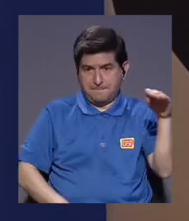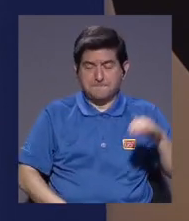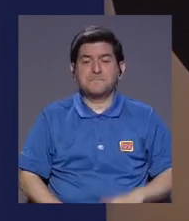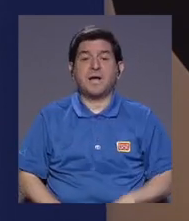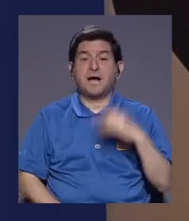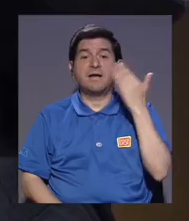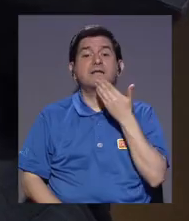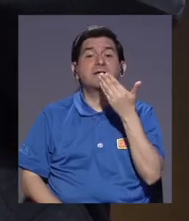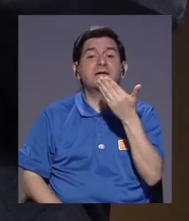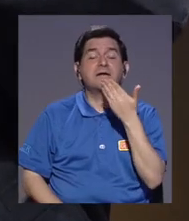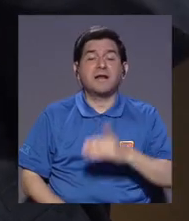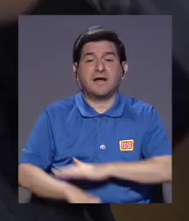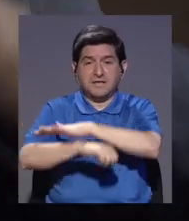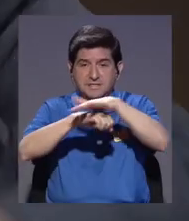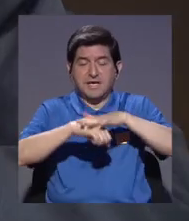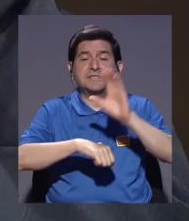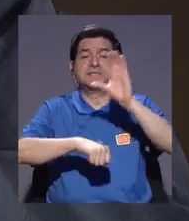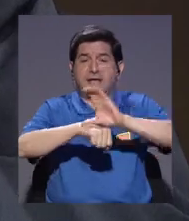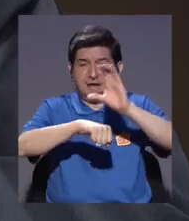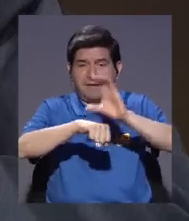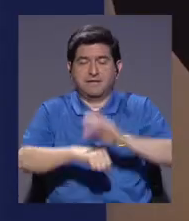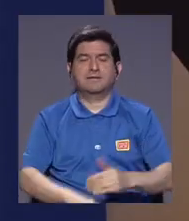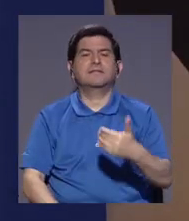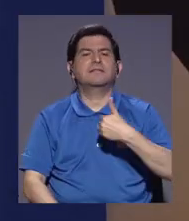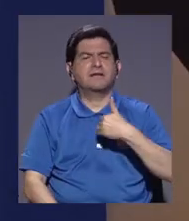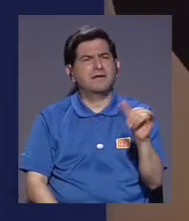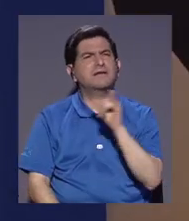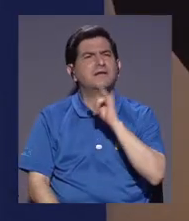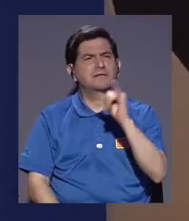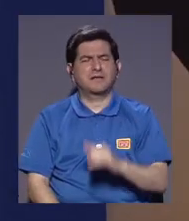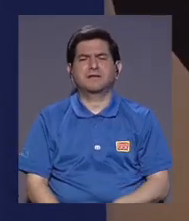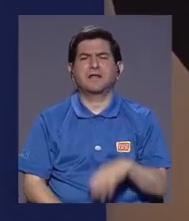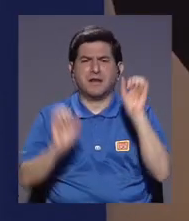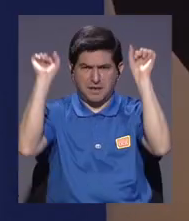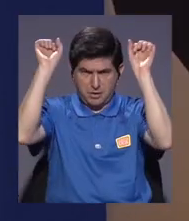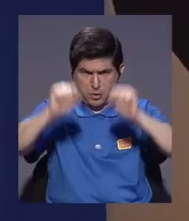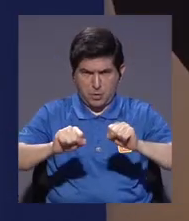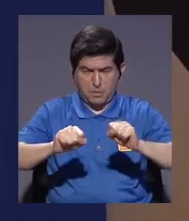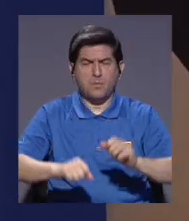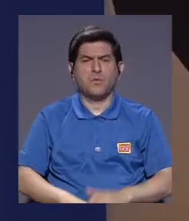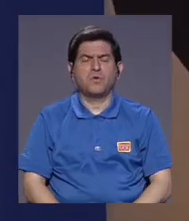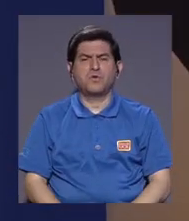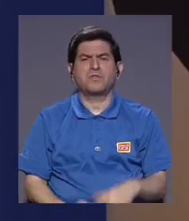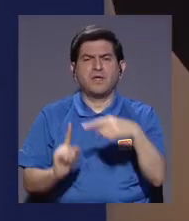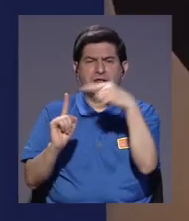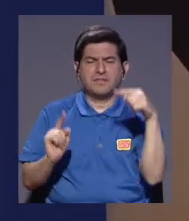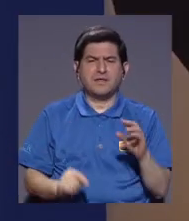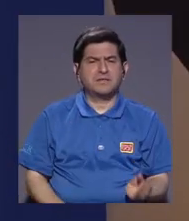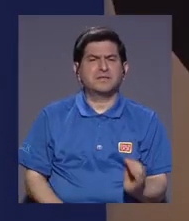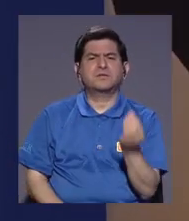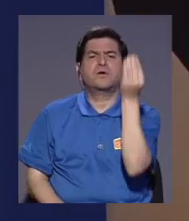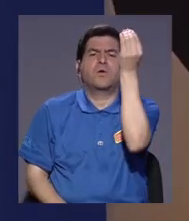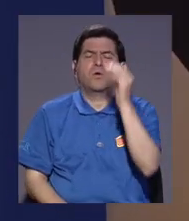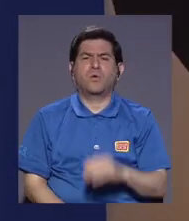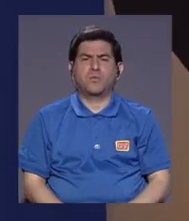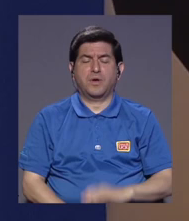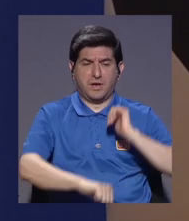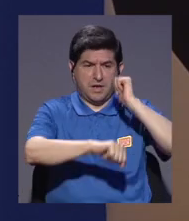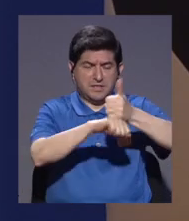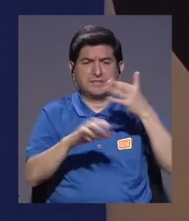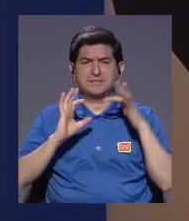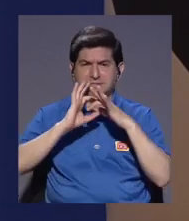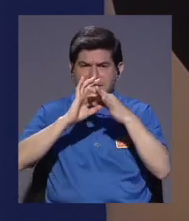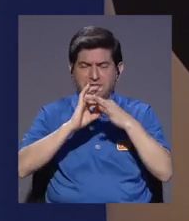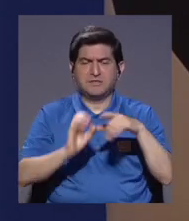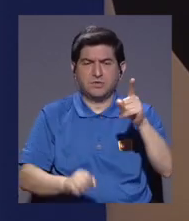es importante y también tenía y logró desde su juventud de